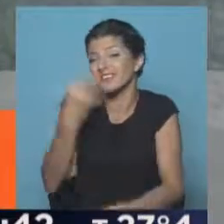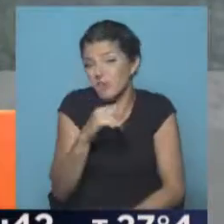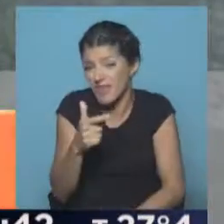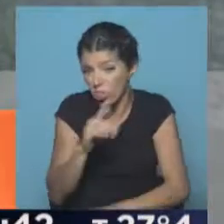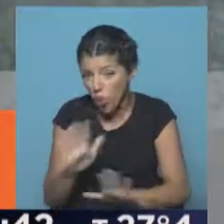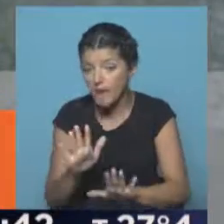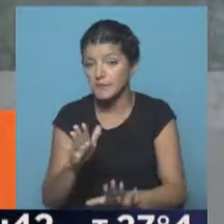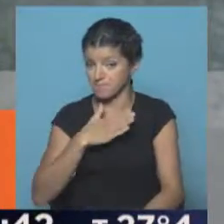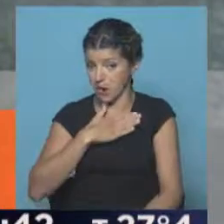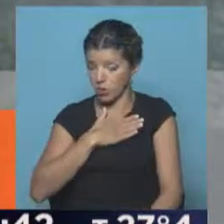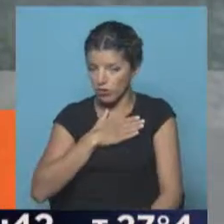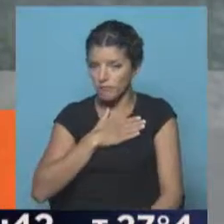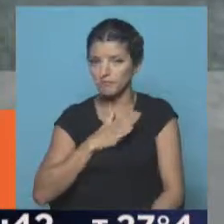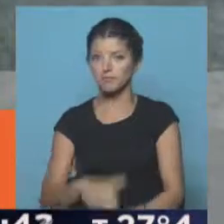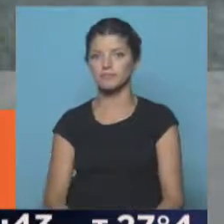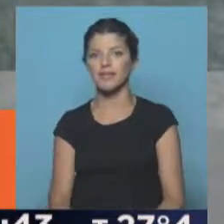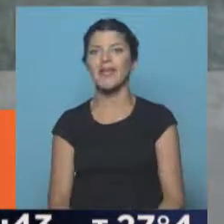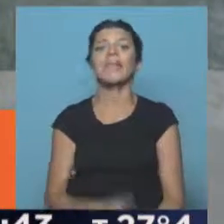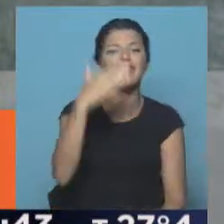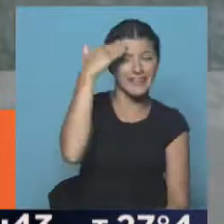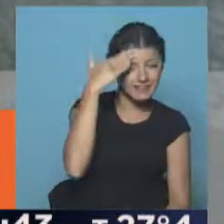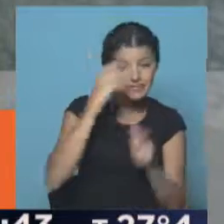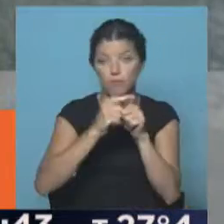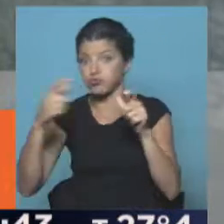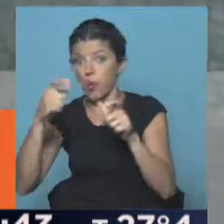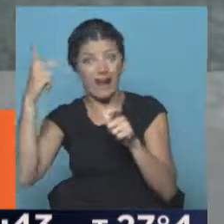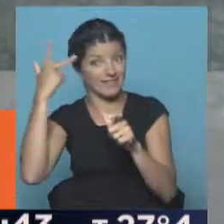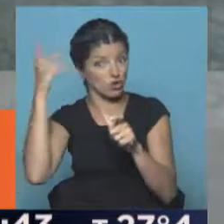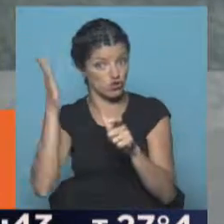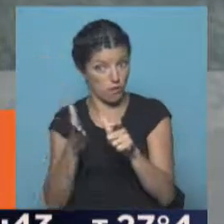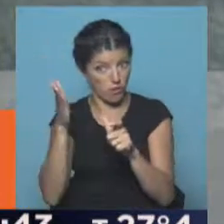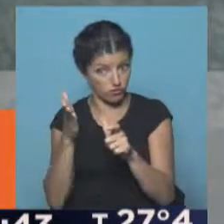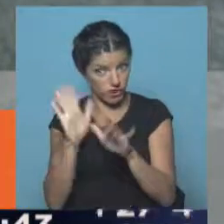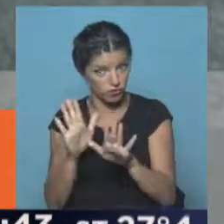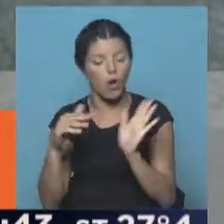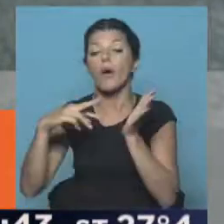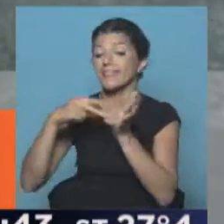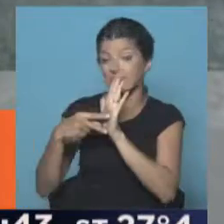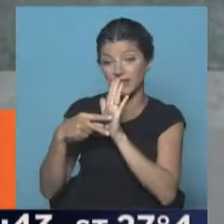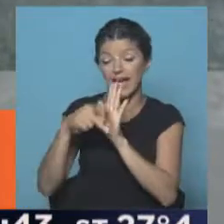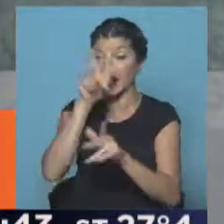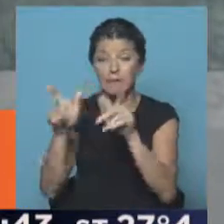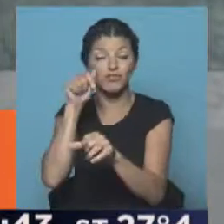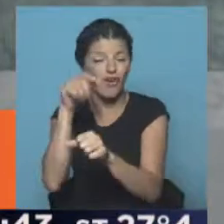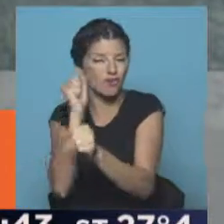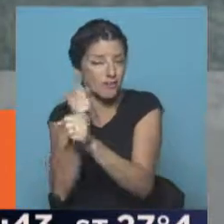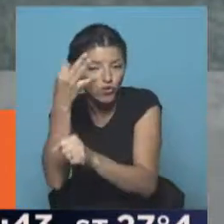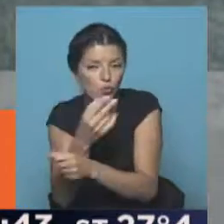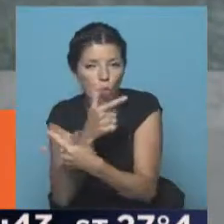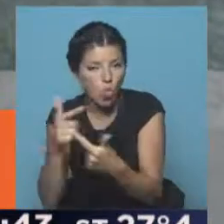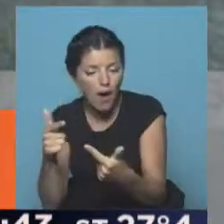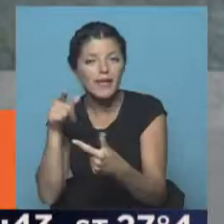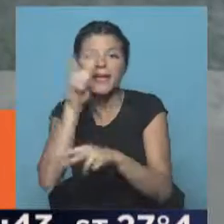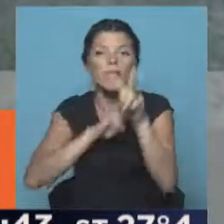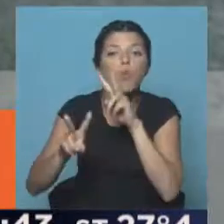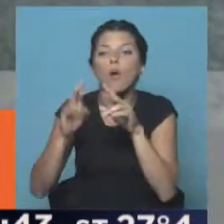nosotros, se elevó del 15 al 18%. Es decir, ese porcentaje de personas que tienen que generarse un autoempleo, que